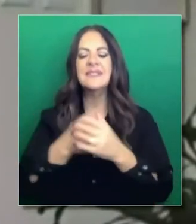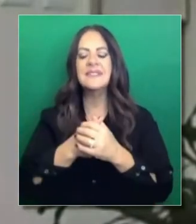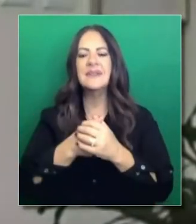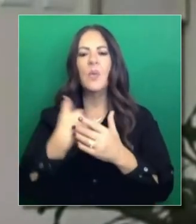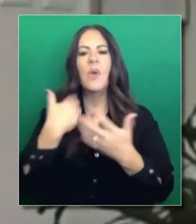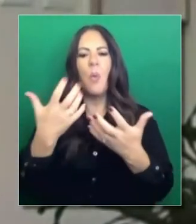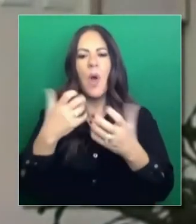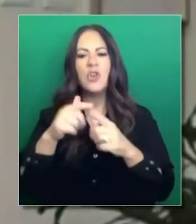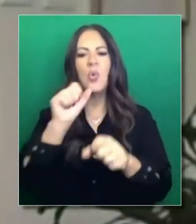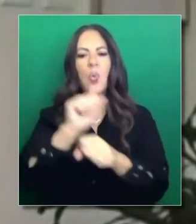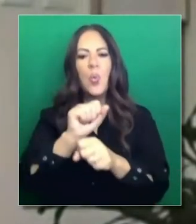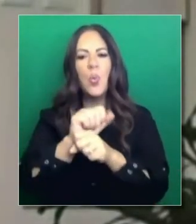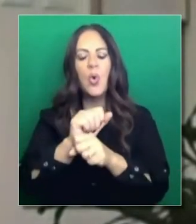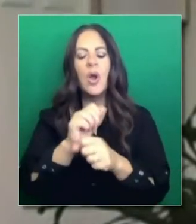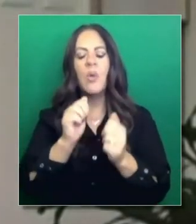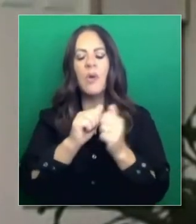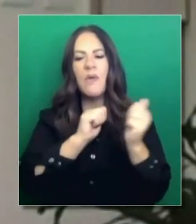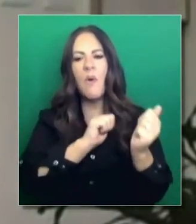el aprendizaje.